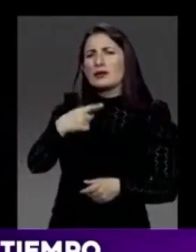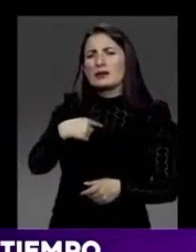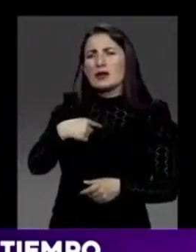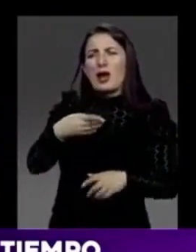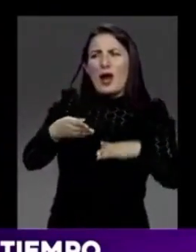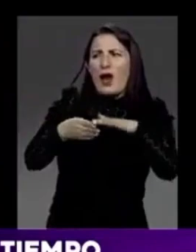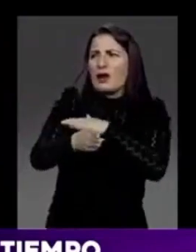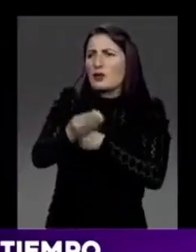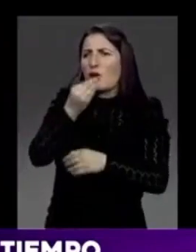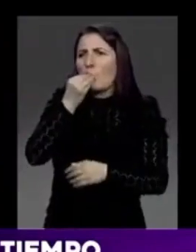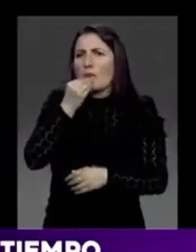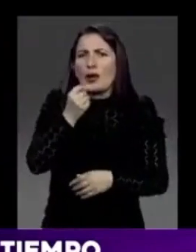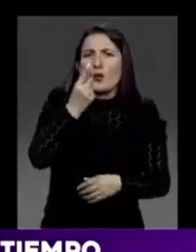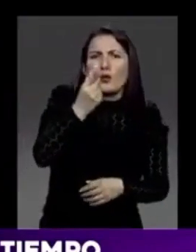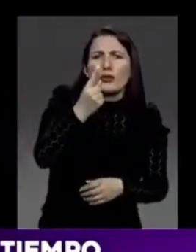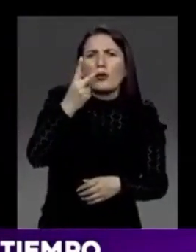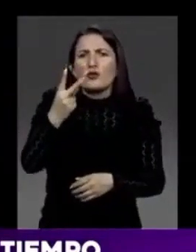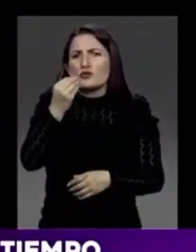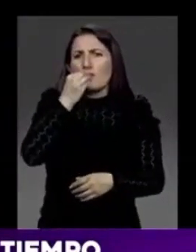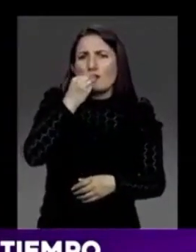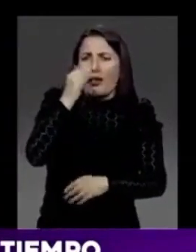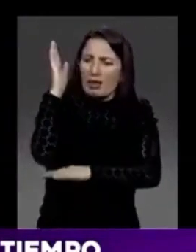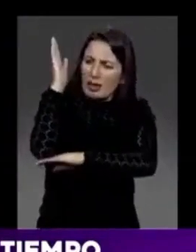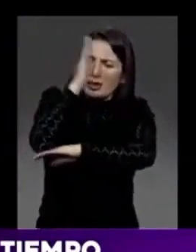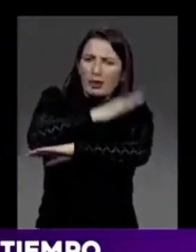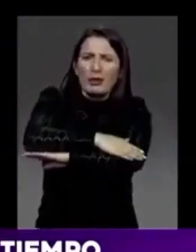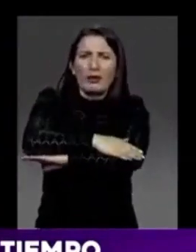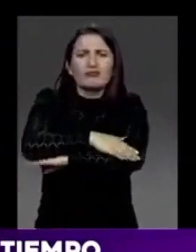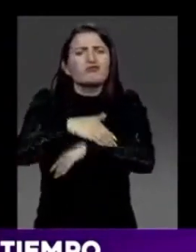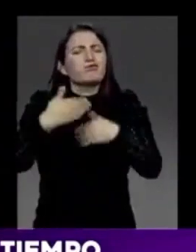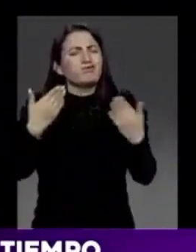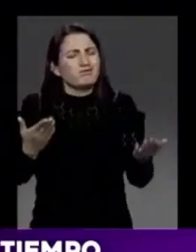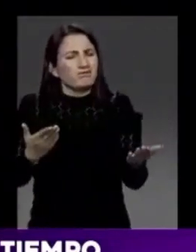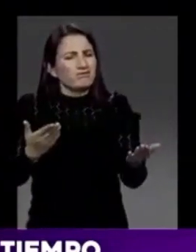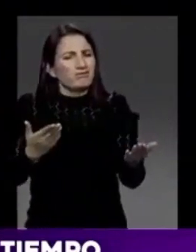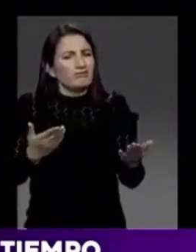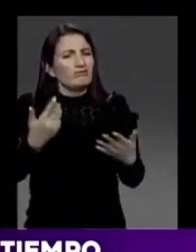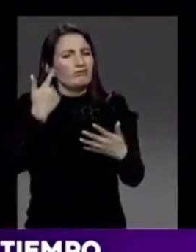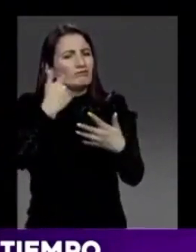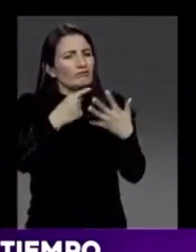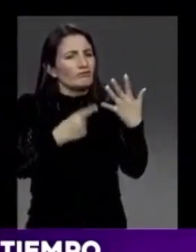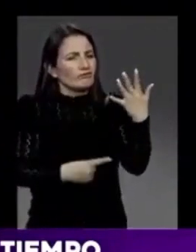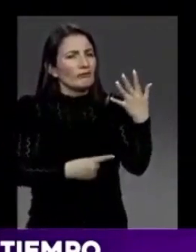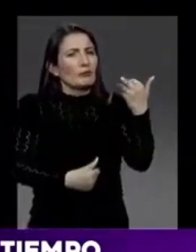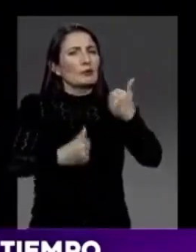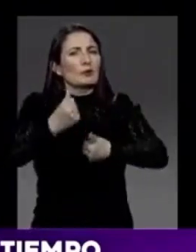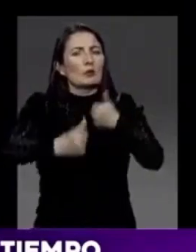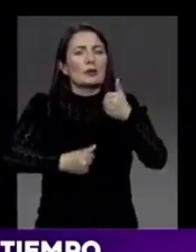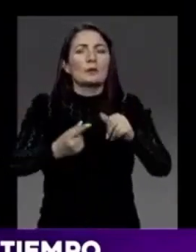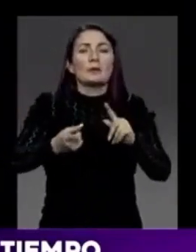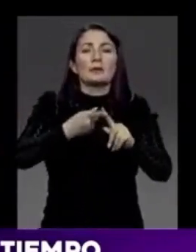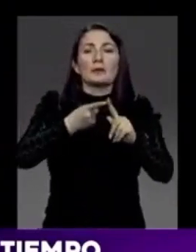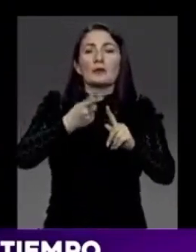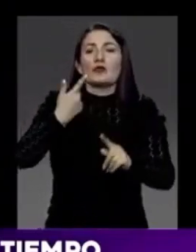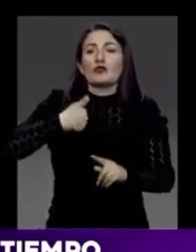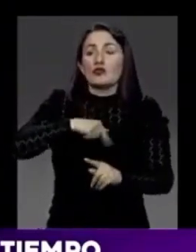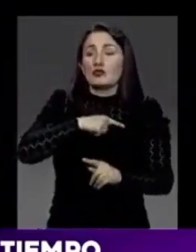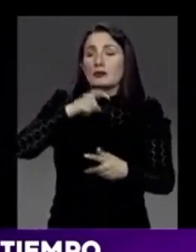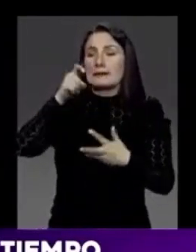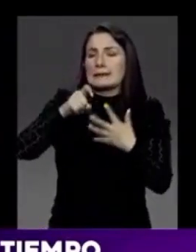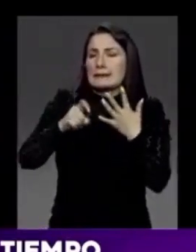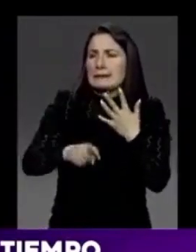acceso a dos o tres comidas en el día y tenemos que indicar varias cosas la primera de ellas es necesario que nosotros